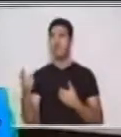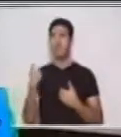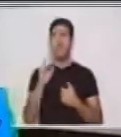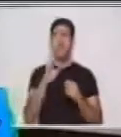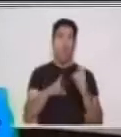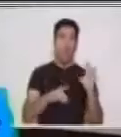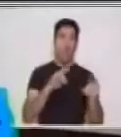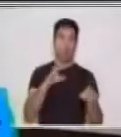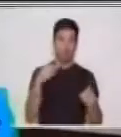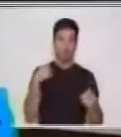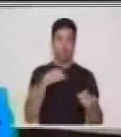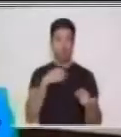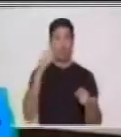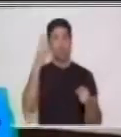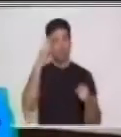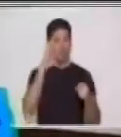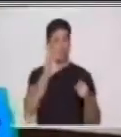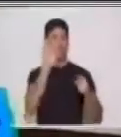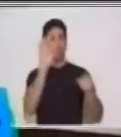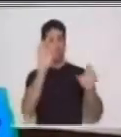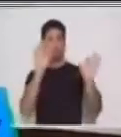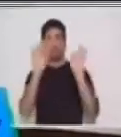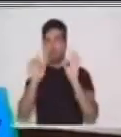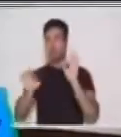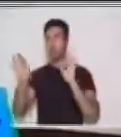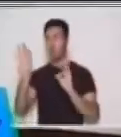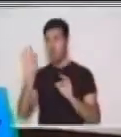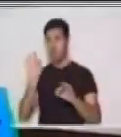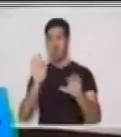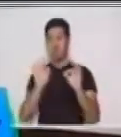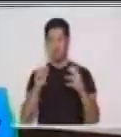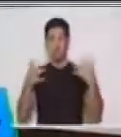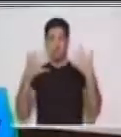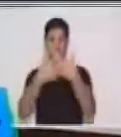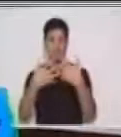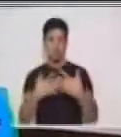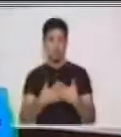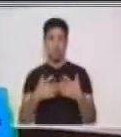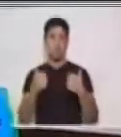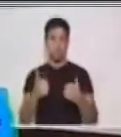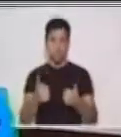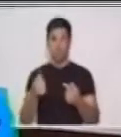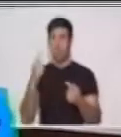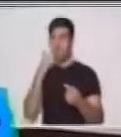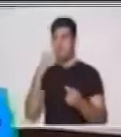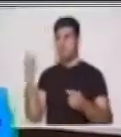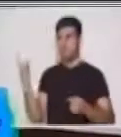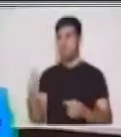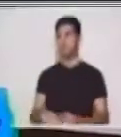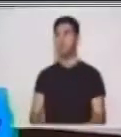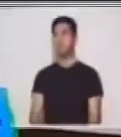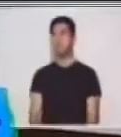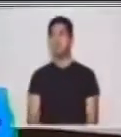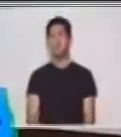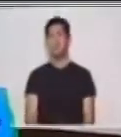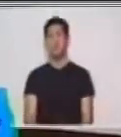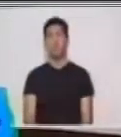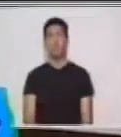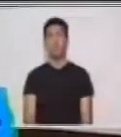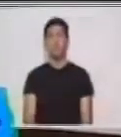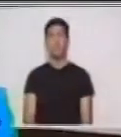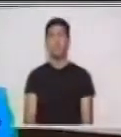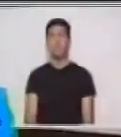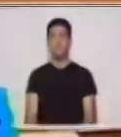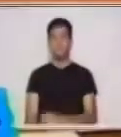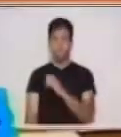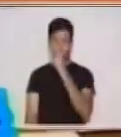importante ir recordando. Acá voy a colocar una en esta esquinita y es lo que